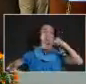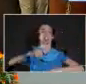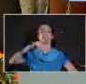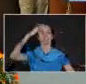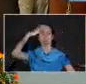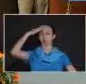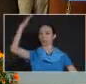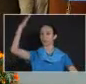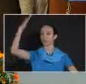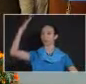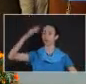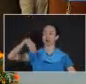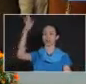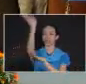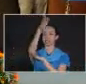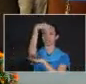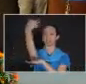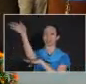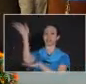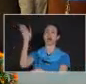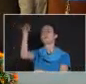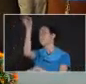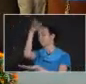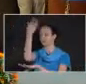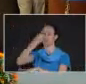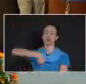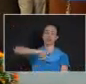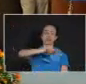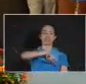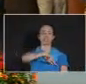bandera, bandera nuestra.